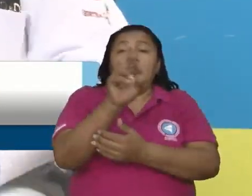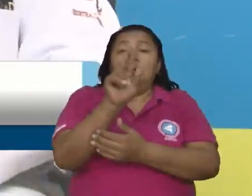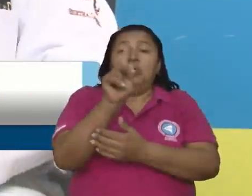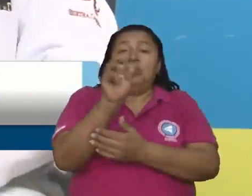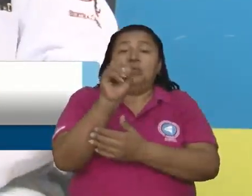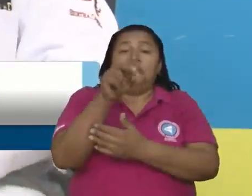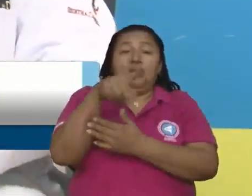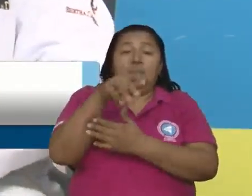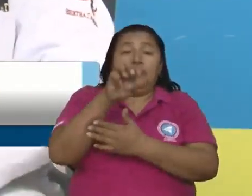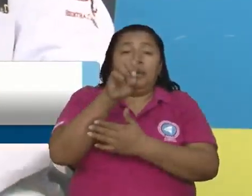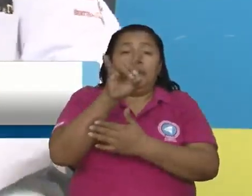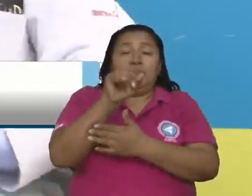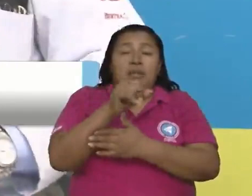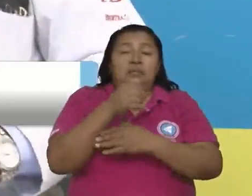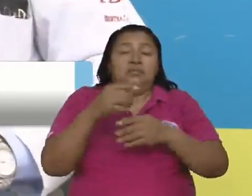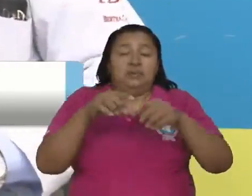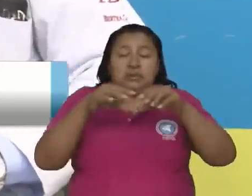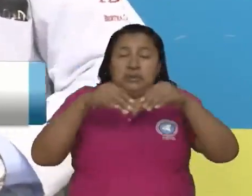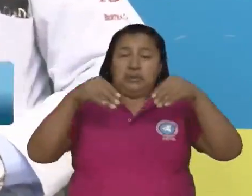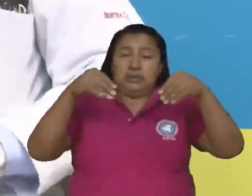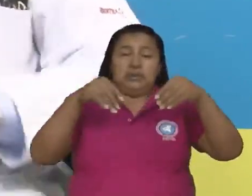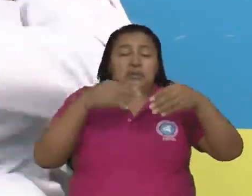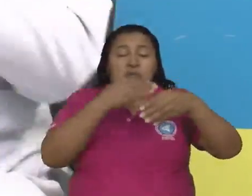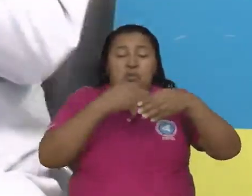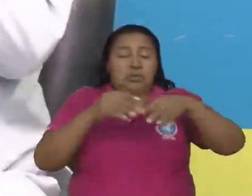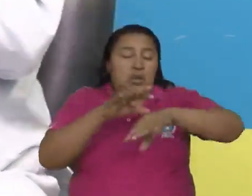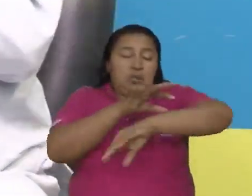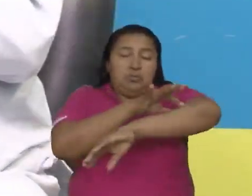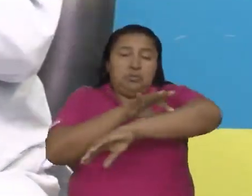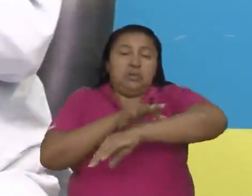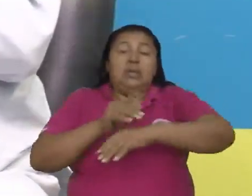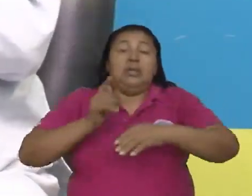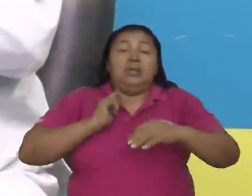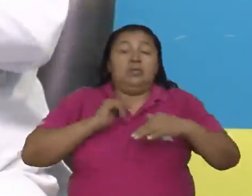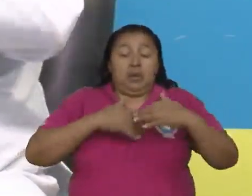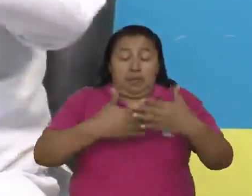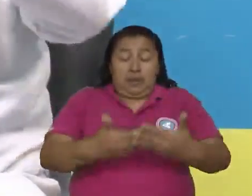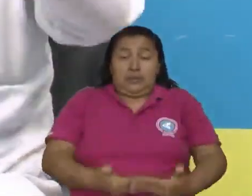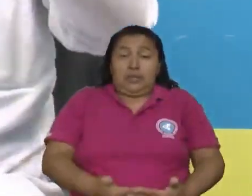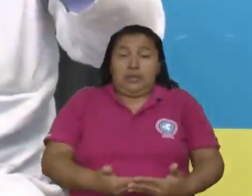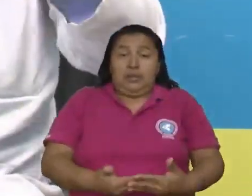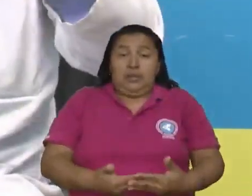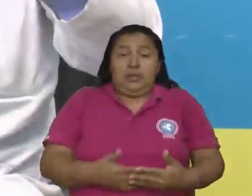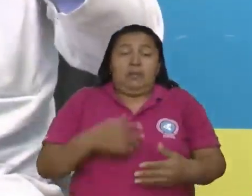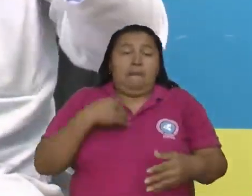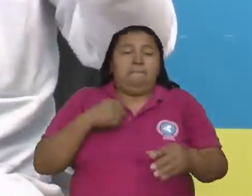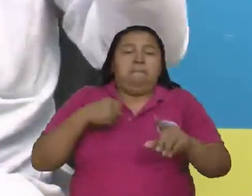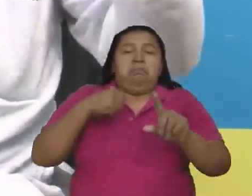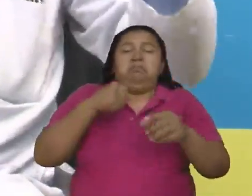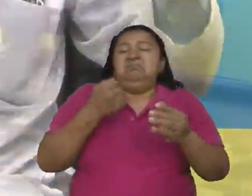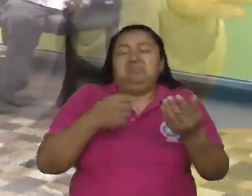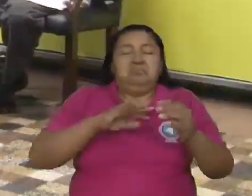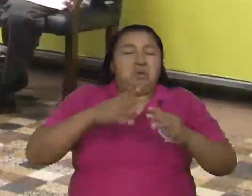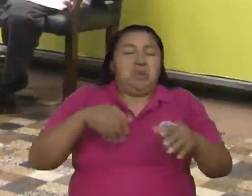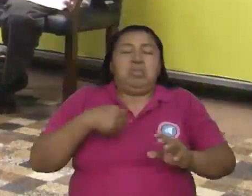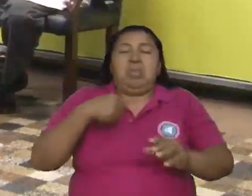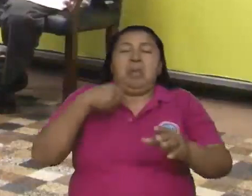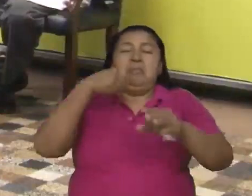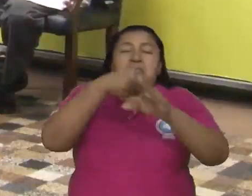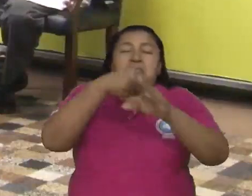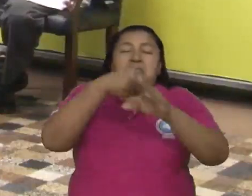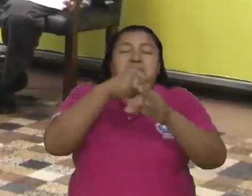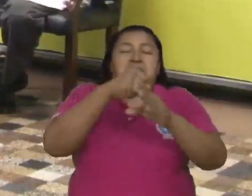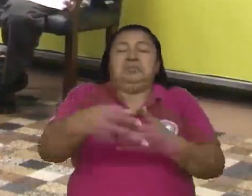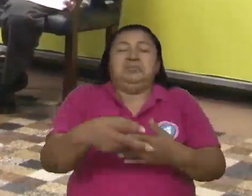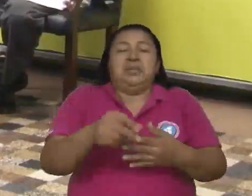cirugía de cadera, cirugía de huesos largos. Si tenemos una embarazada que la levantó un carro, la politraumatizó y